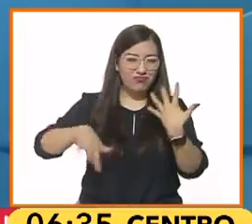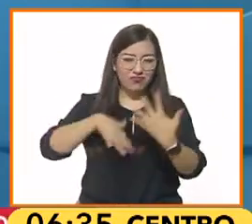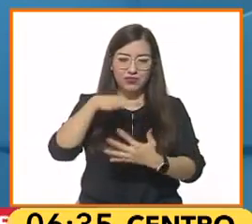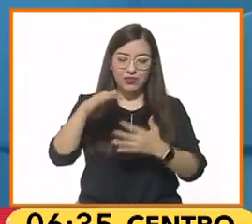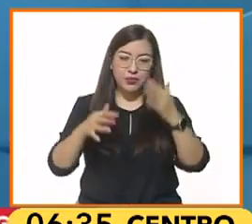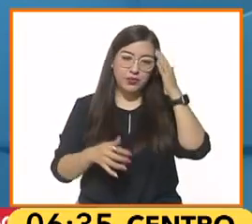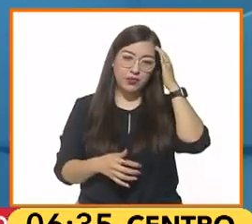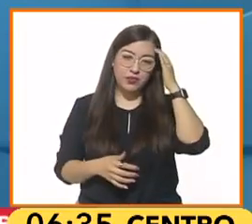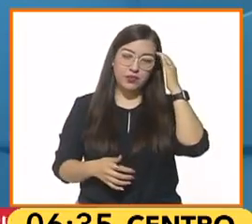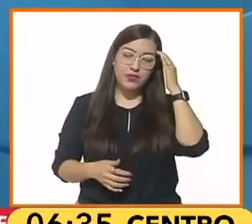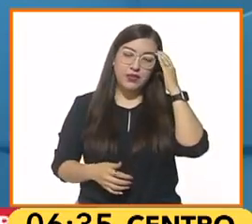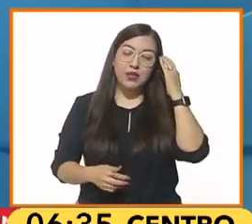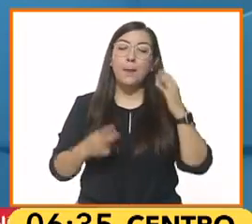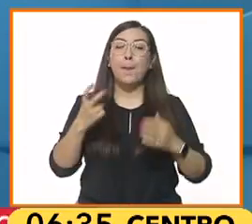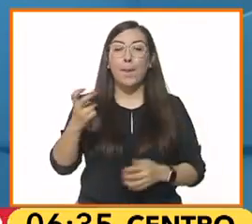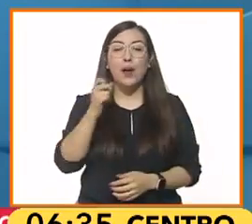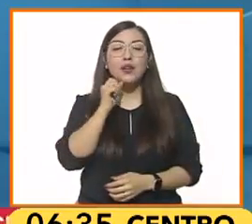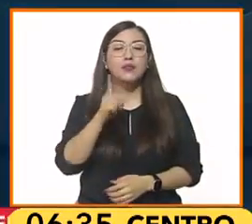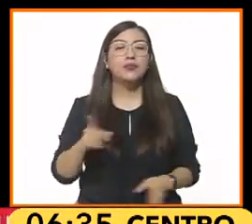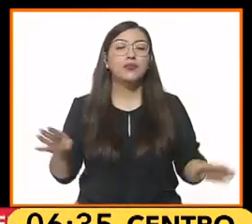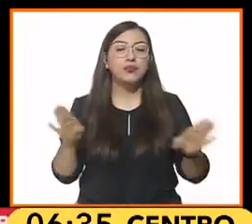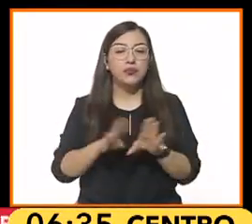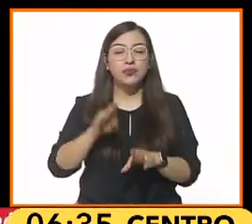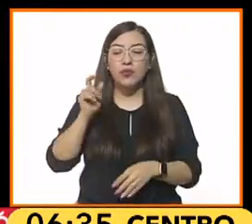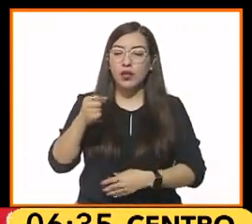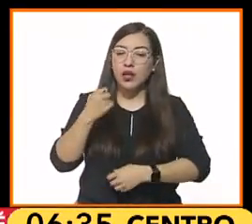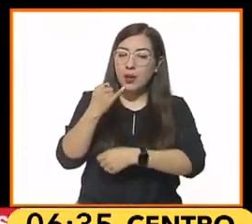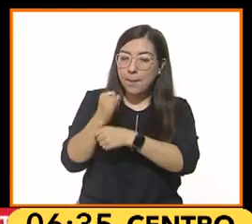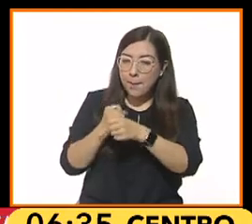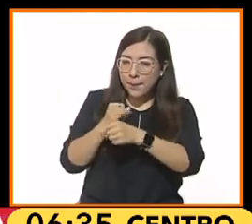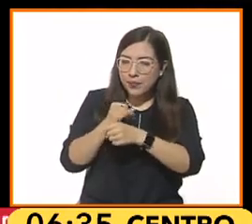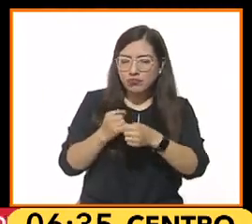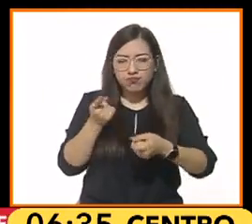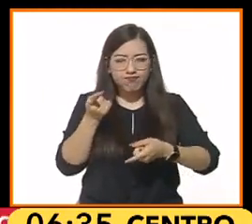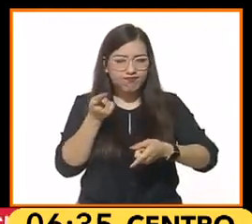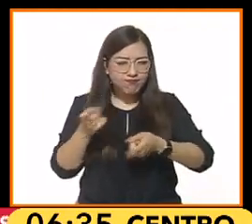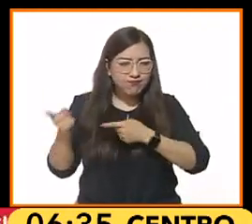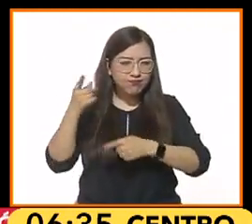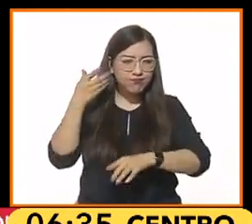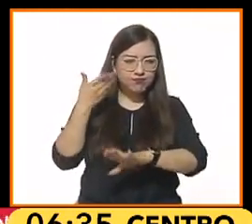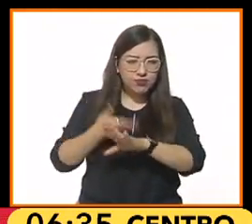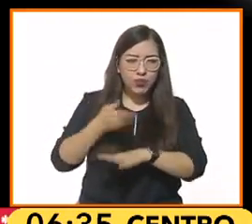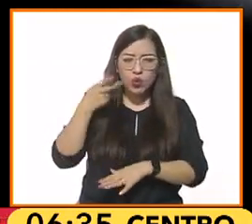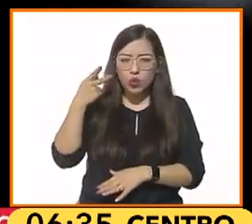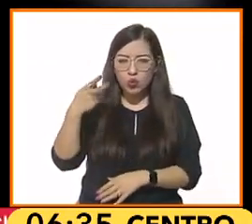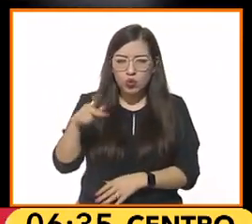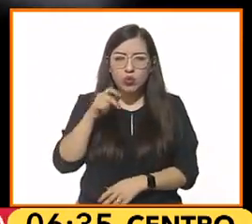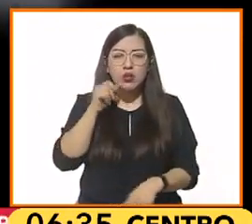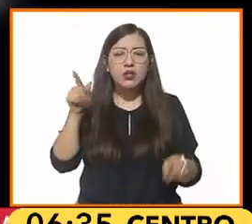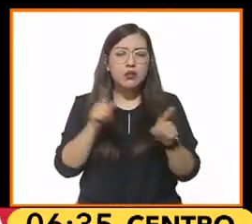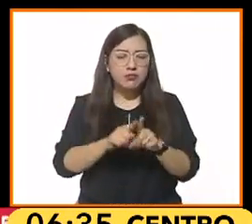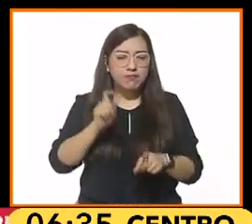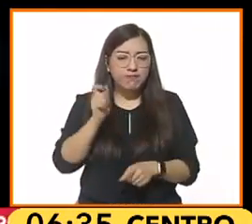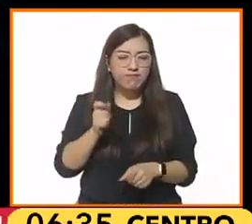em, sorteando una especie como de investigación en su contra y también de carácter,